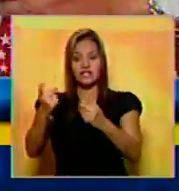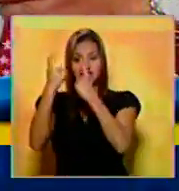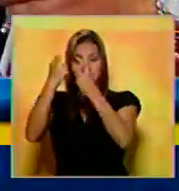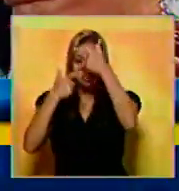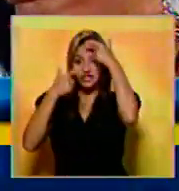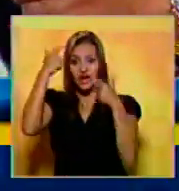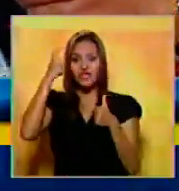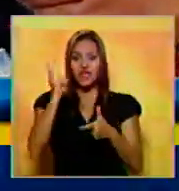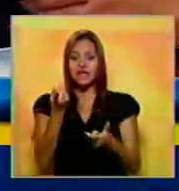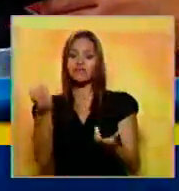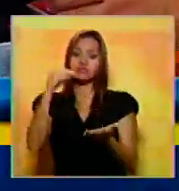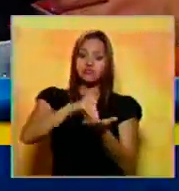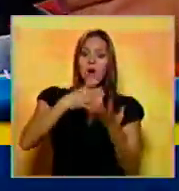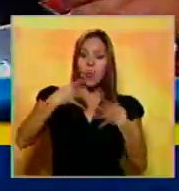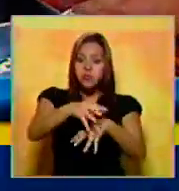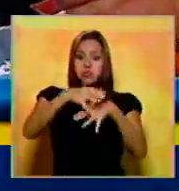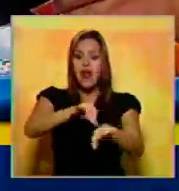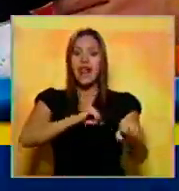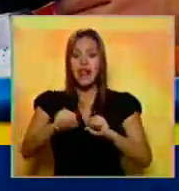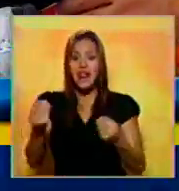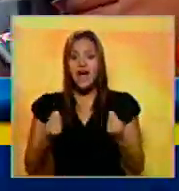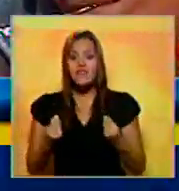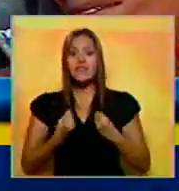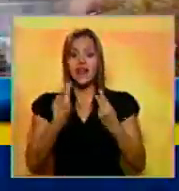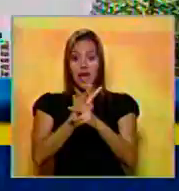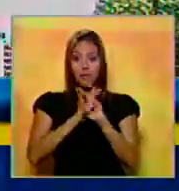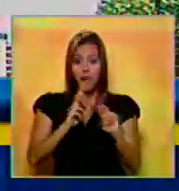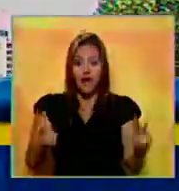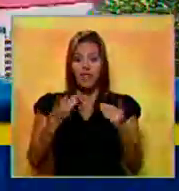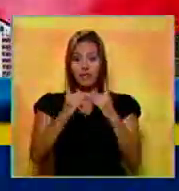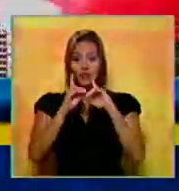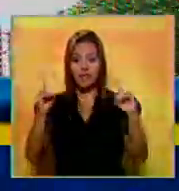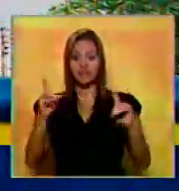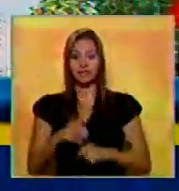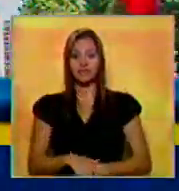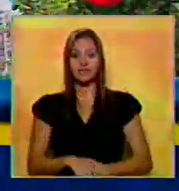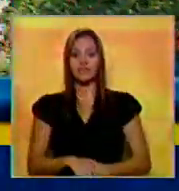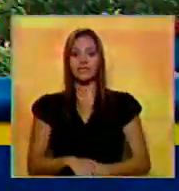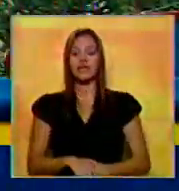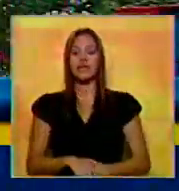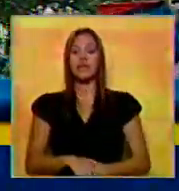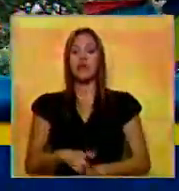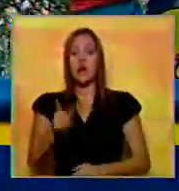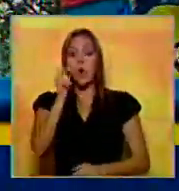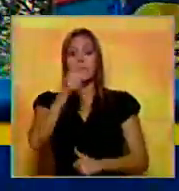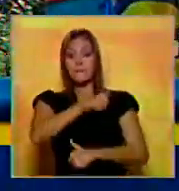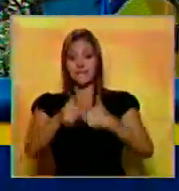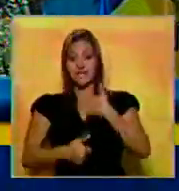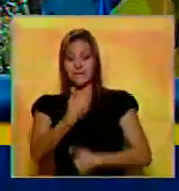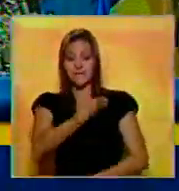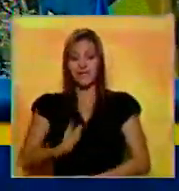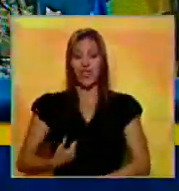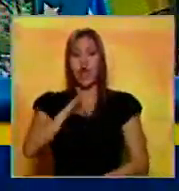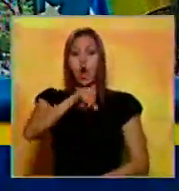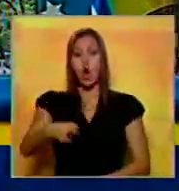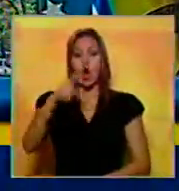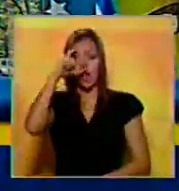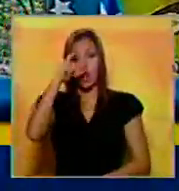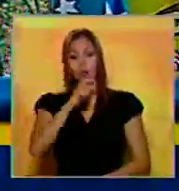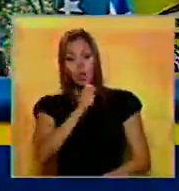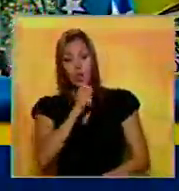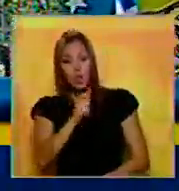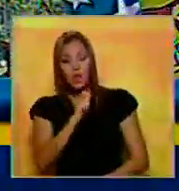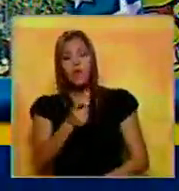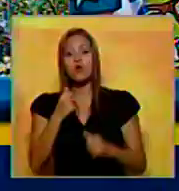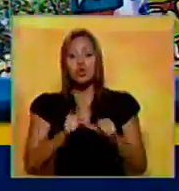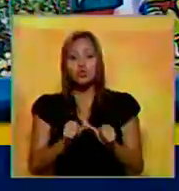a esta movilización por la vida, por la paz, por la democracia. El orador de la actividad fue el vicepresidente Jorge Arreaza. La jornada continuó